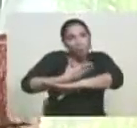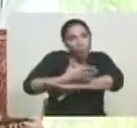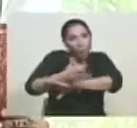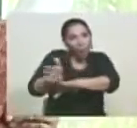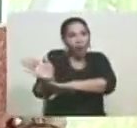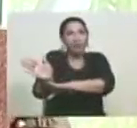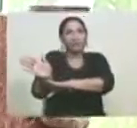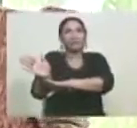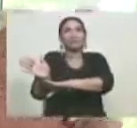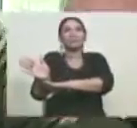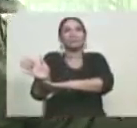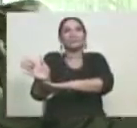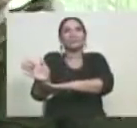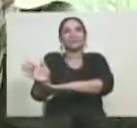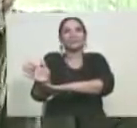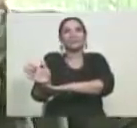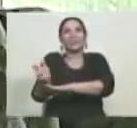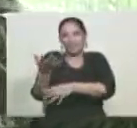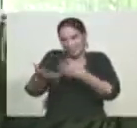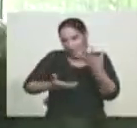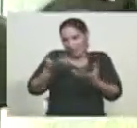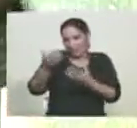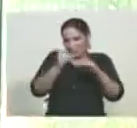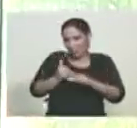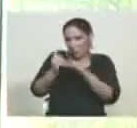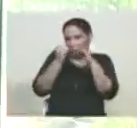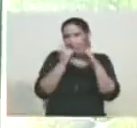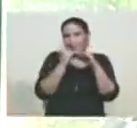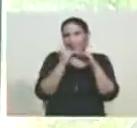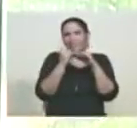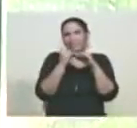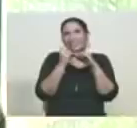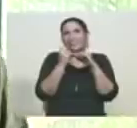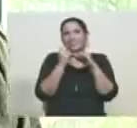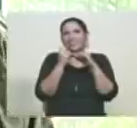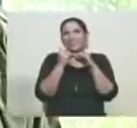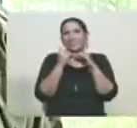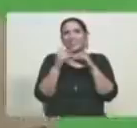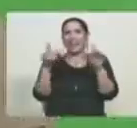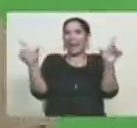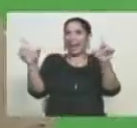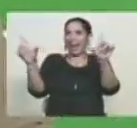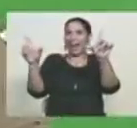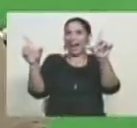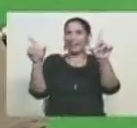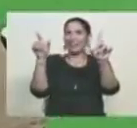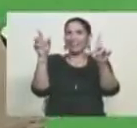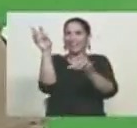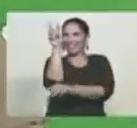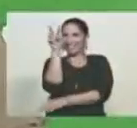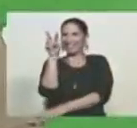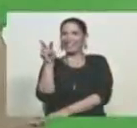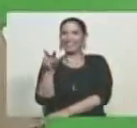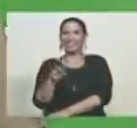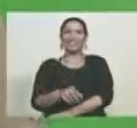más, porque estoy agarrando calorcito, así como tú cuando vas en la cartelera.